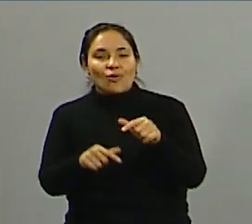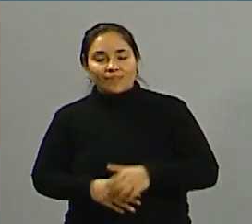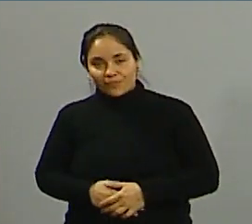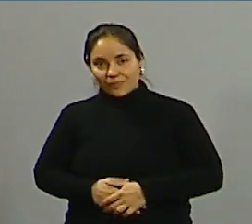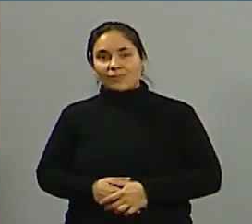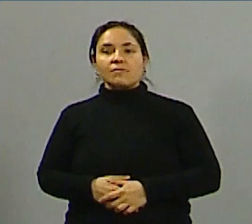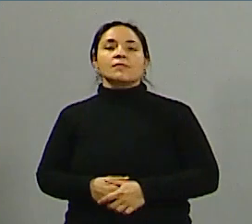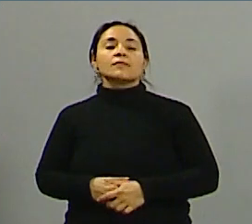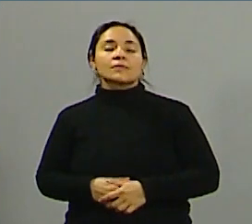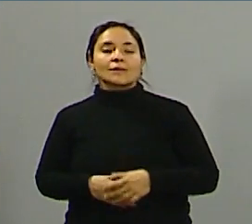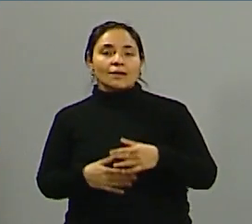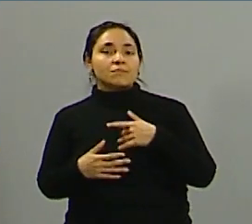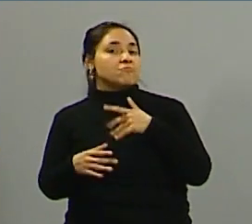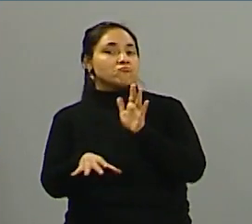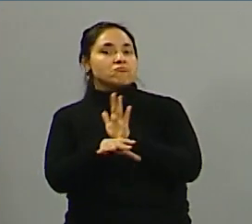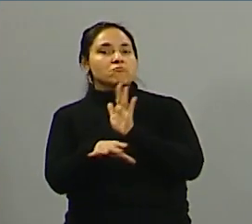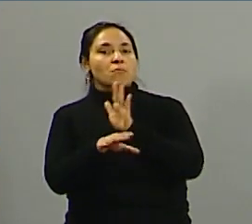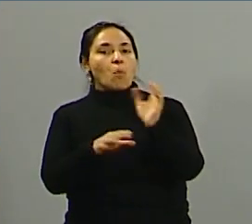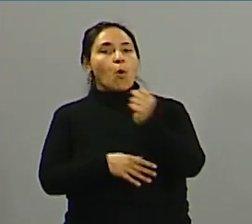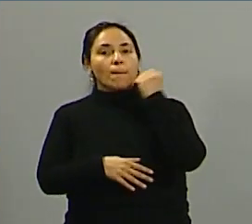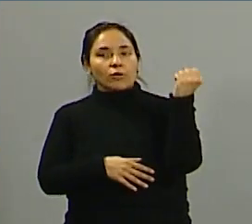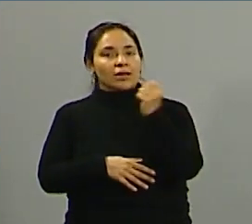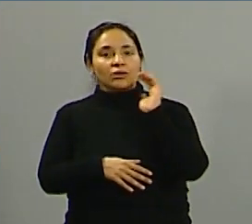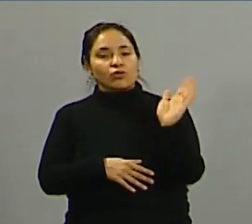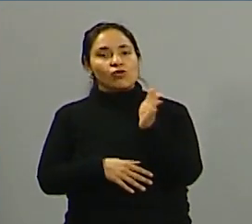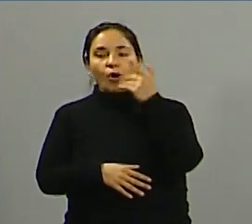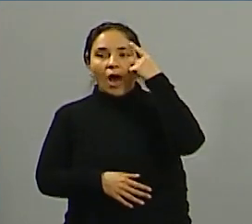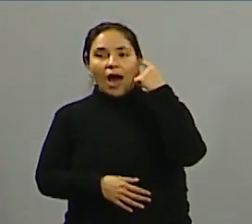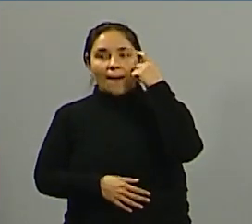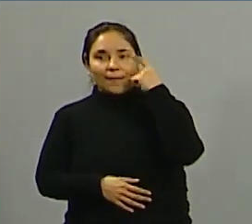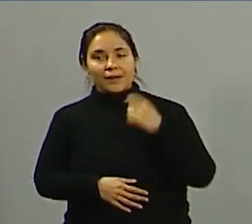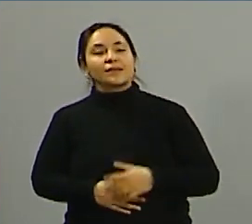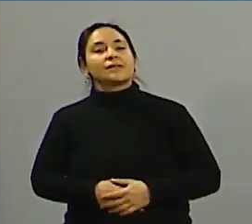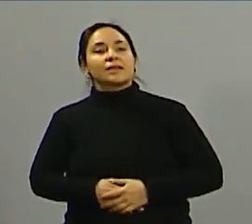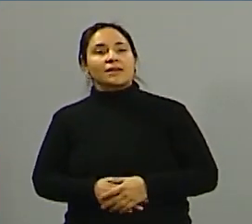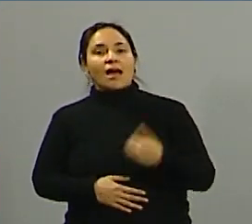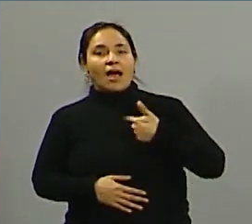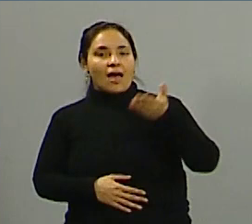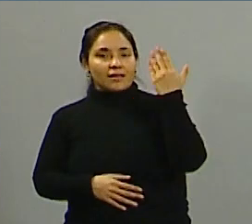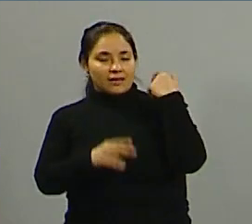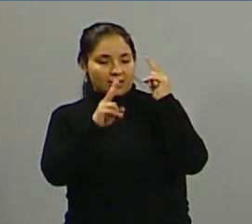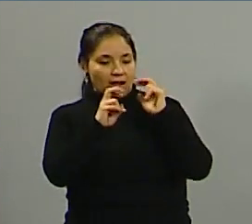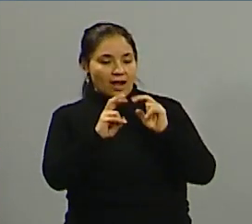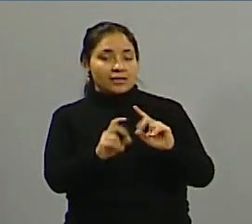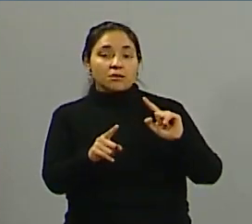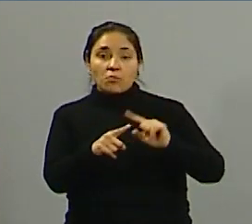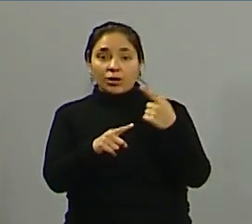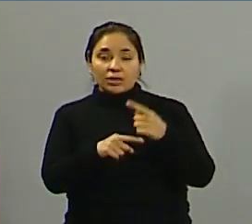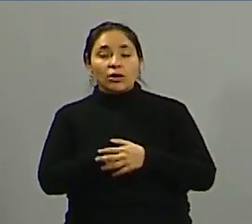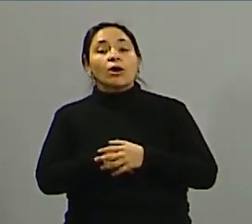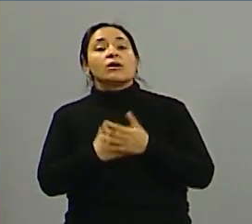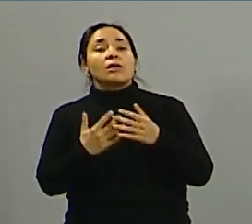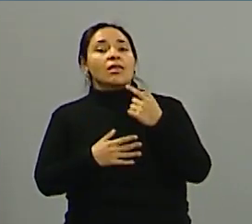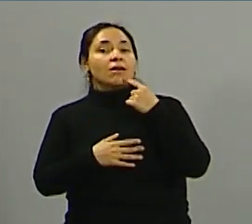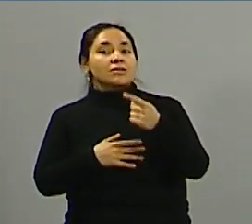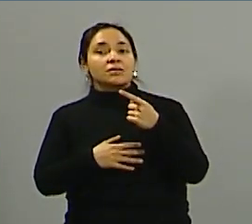Me parece que es una gran lección que tenemos que aprender todos. Incluso digo, cuando se hacía el análisis político de esto, Lorena, muchos decían, bueno, la